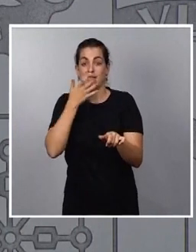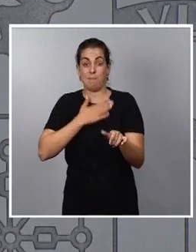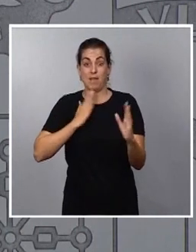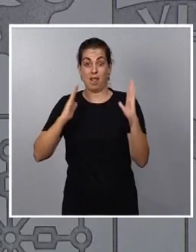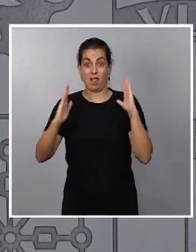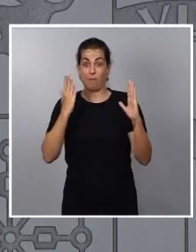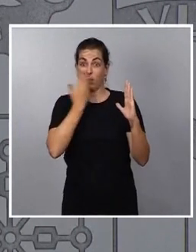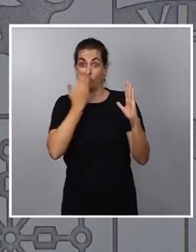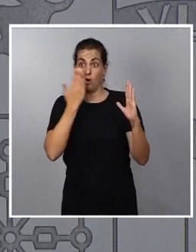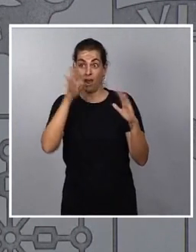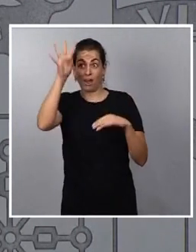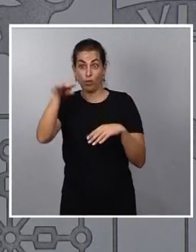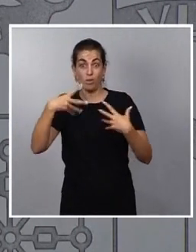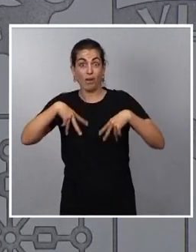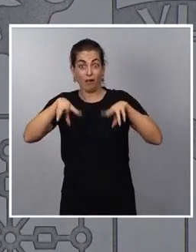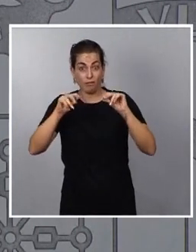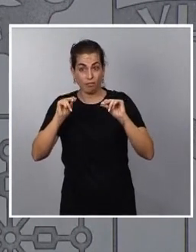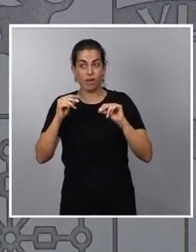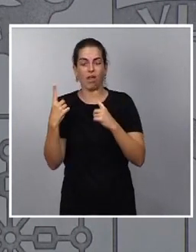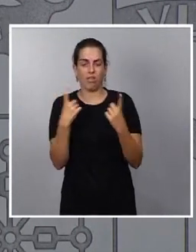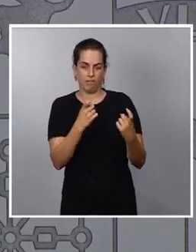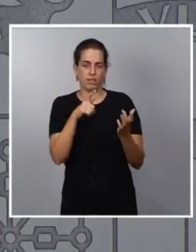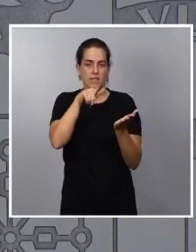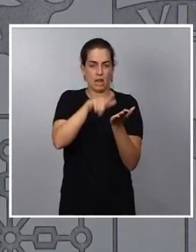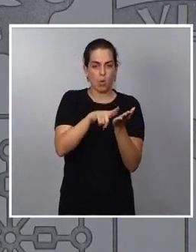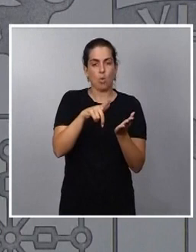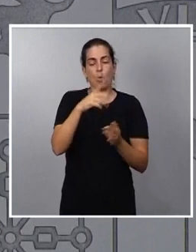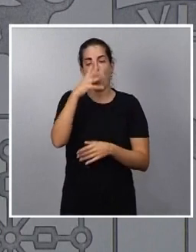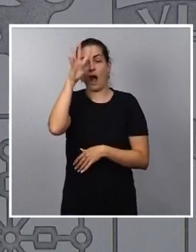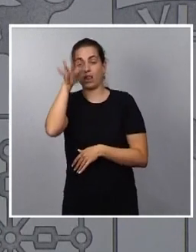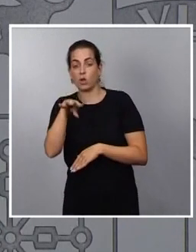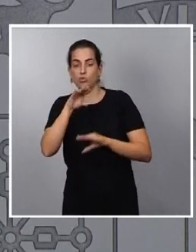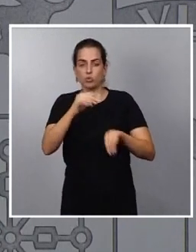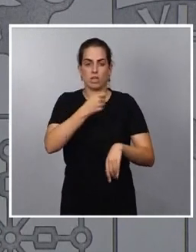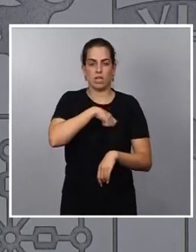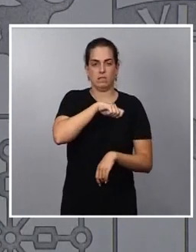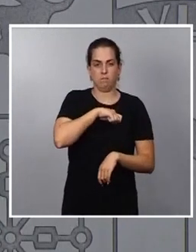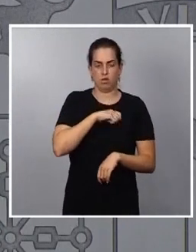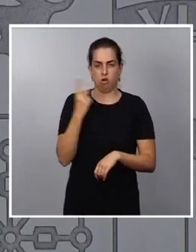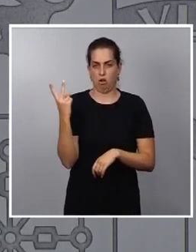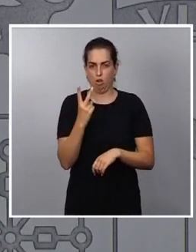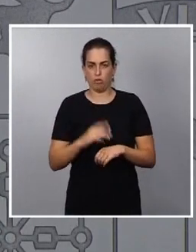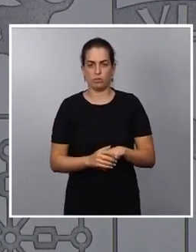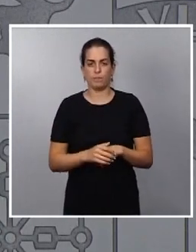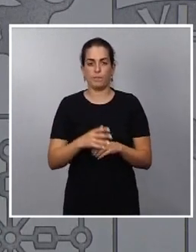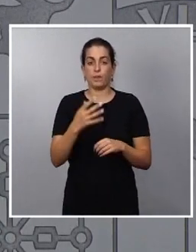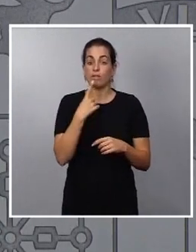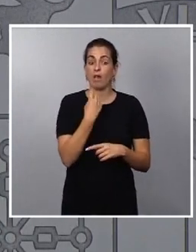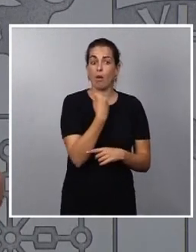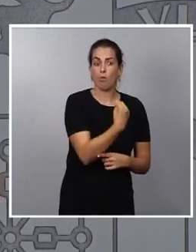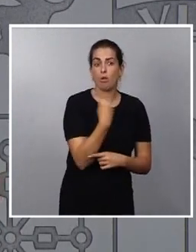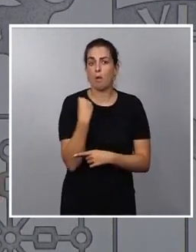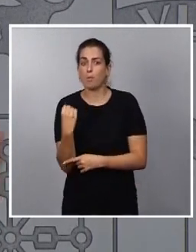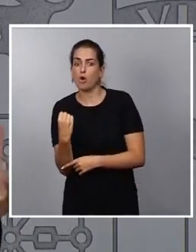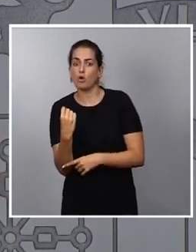cataluña también reconocemos la autonomía de cada centro educativo para reforzar una u otra lengua en función de cuál sea la